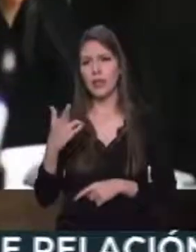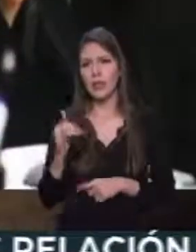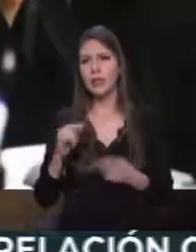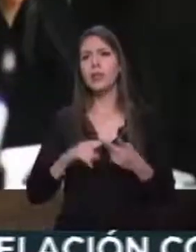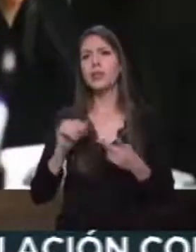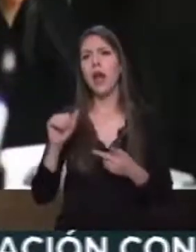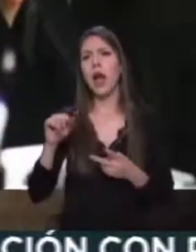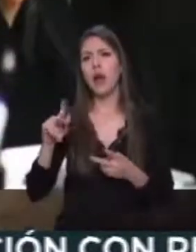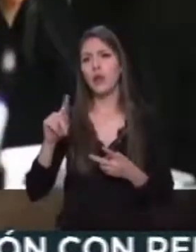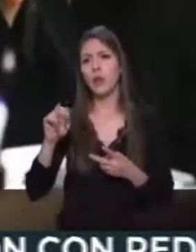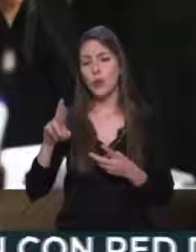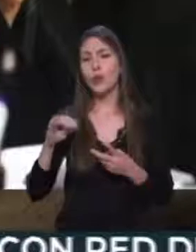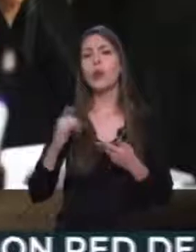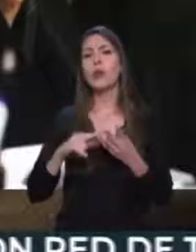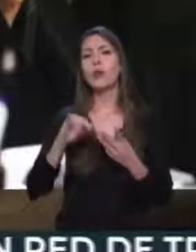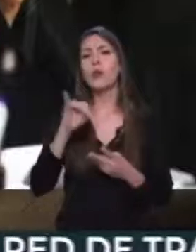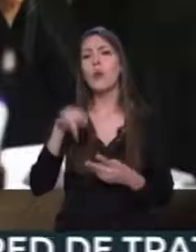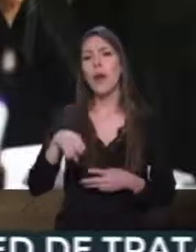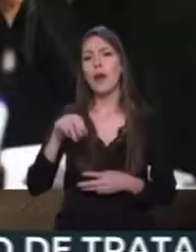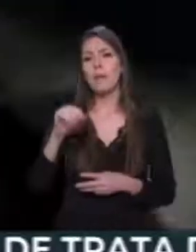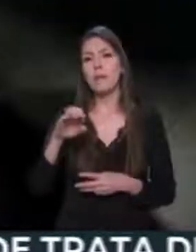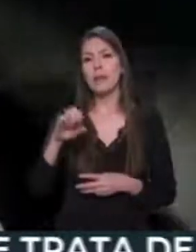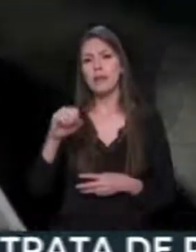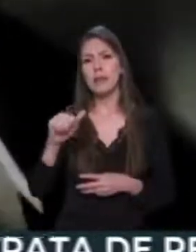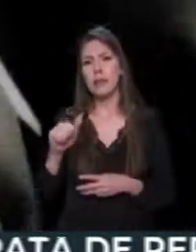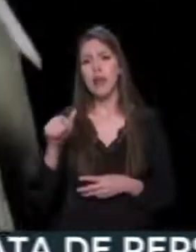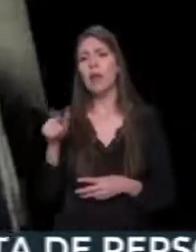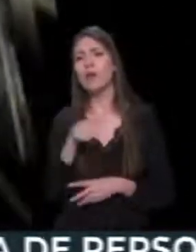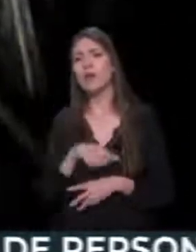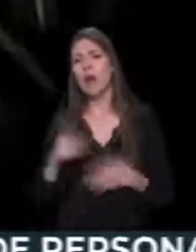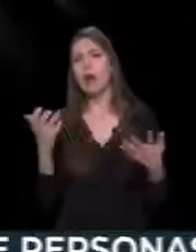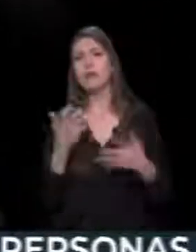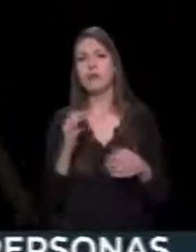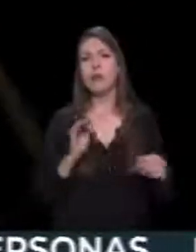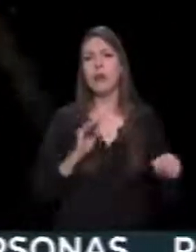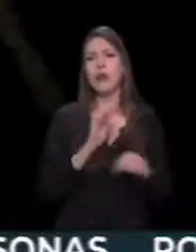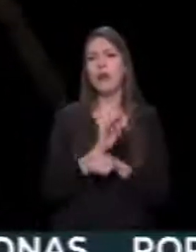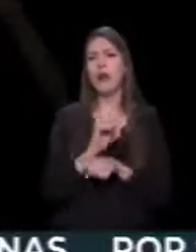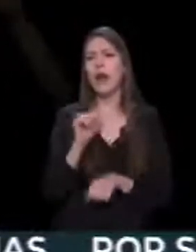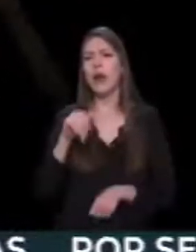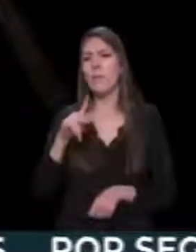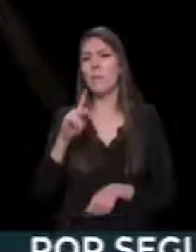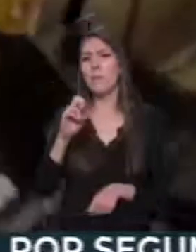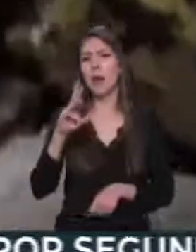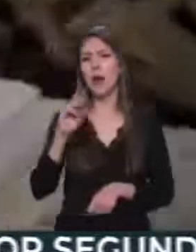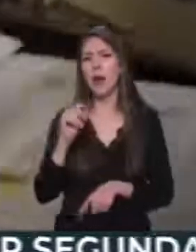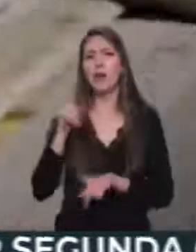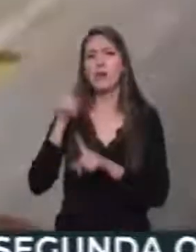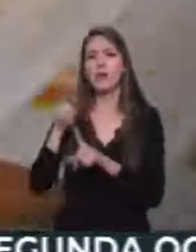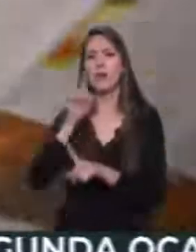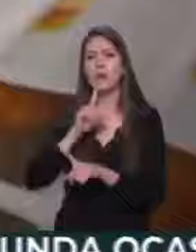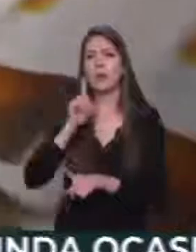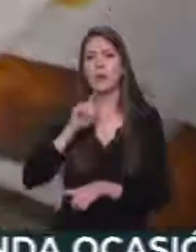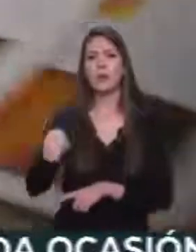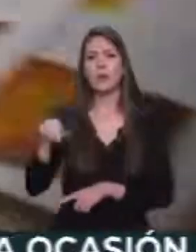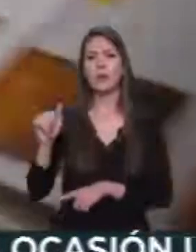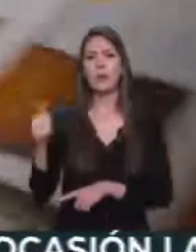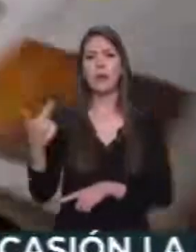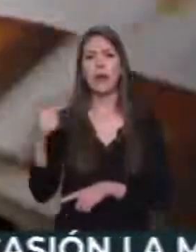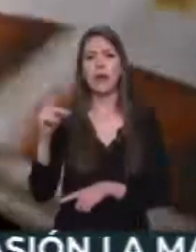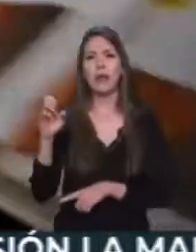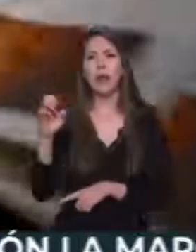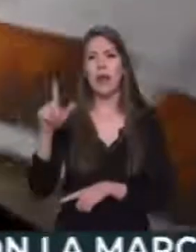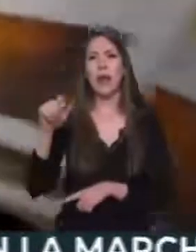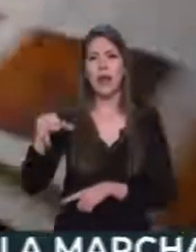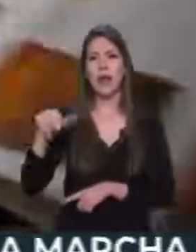Silva Mesa se opusieron a conceder el amparo que al final se le otorgó a Magdalena García Soto, señalada